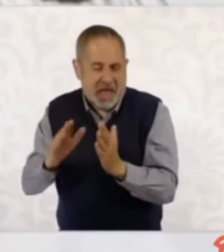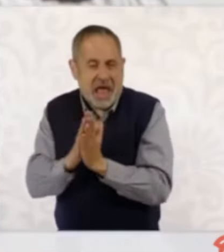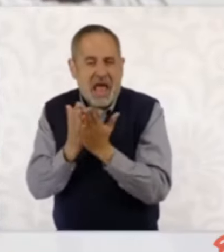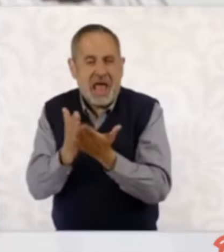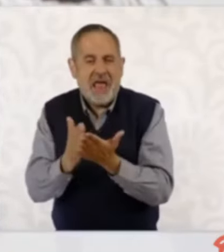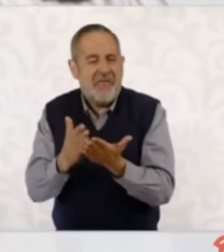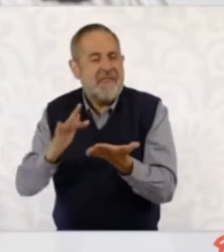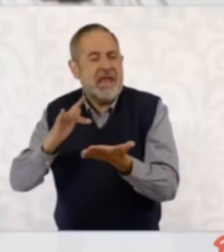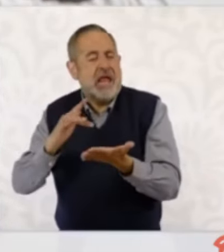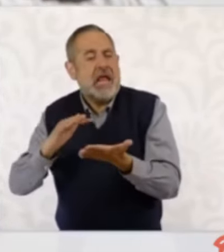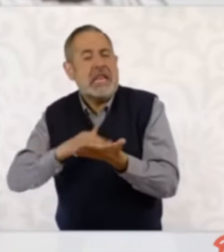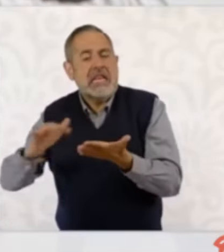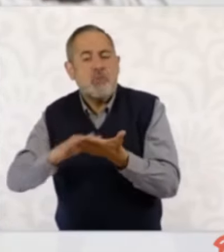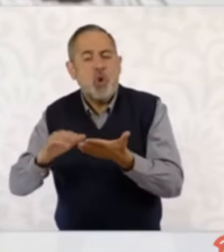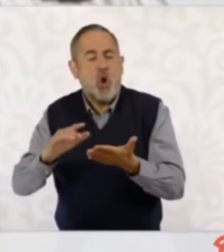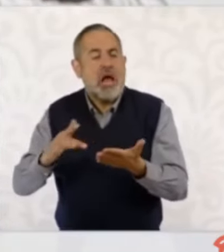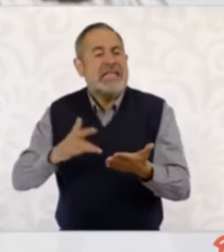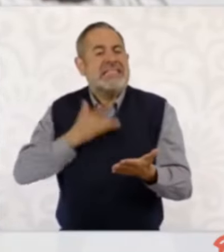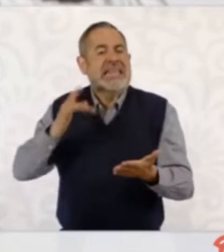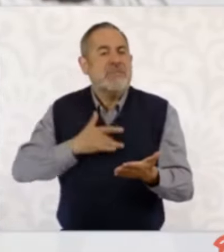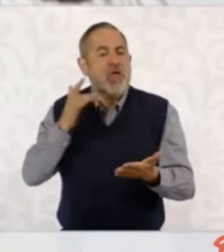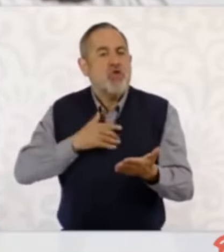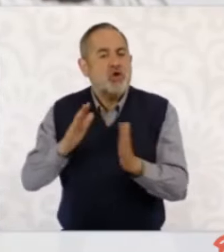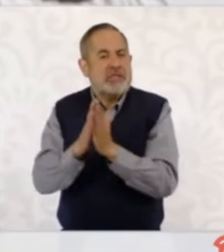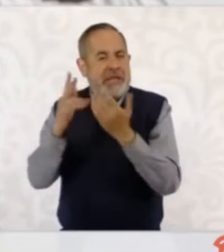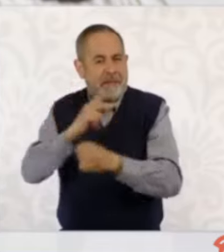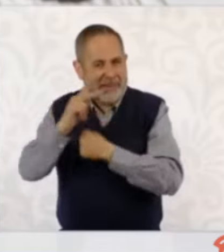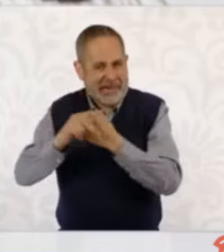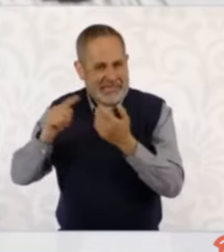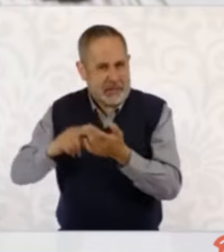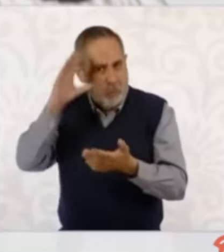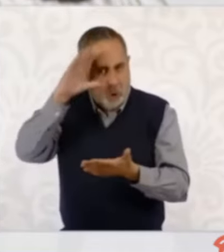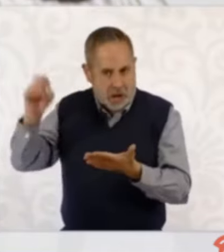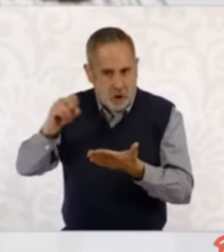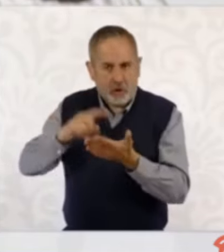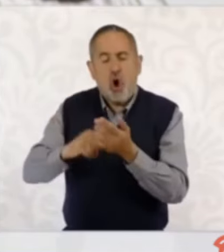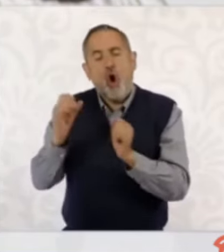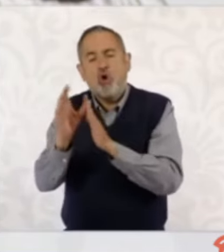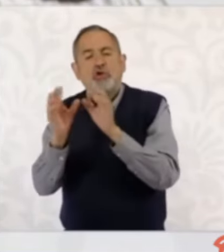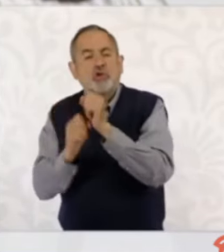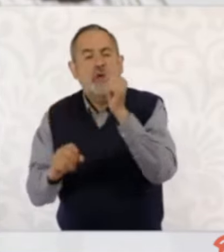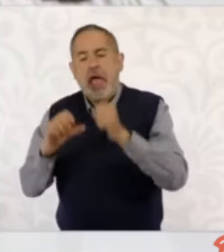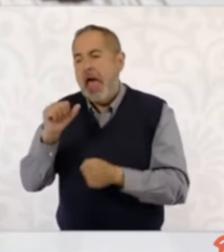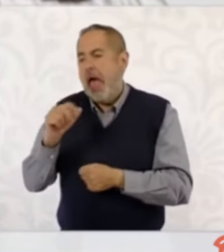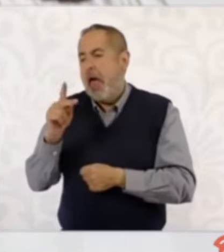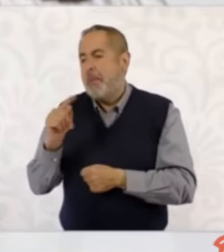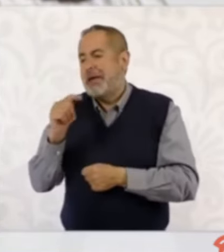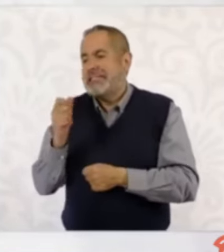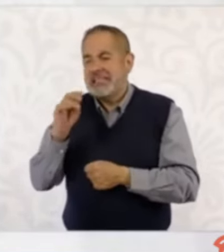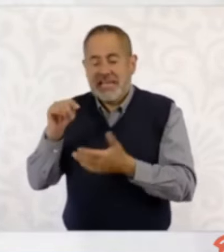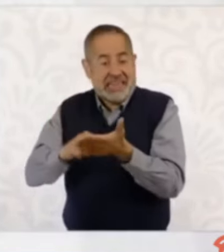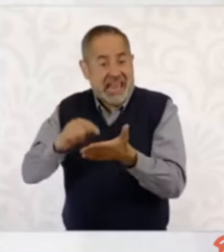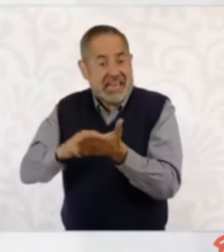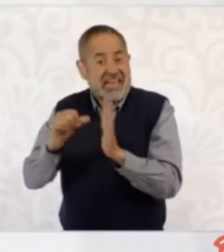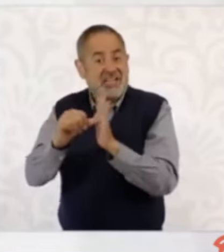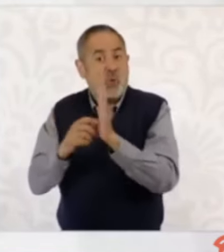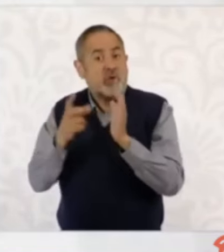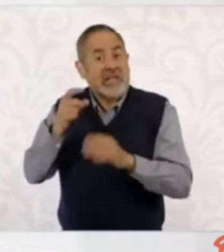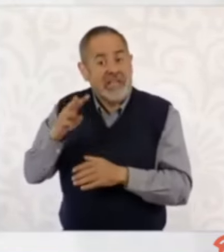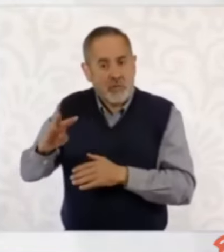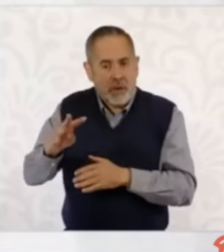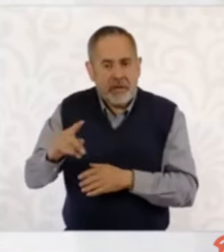nación y la Constitución de Apatzingán, porque desde ahí viene el artículo 39 constitucional,